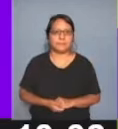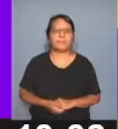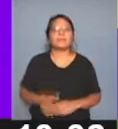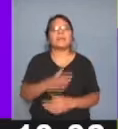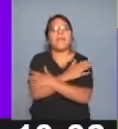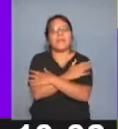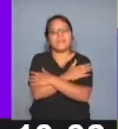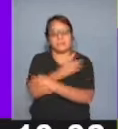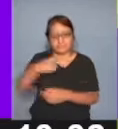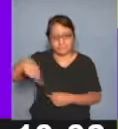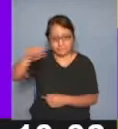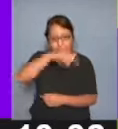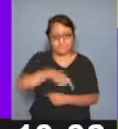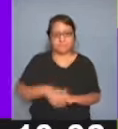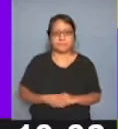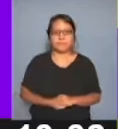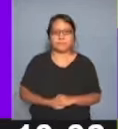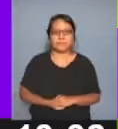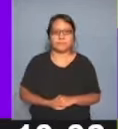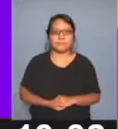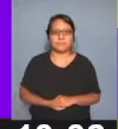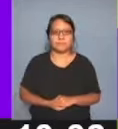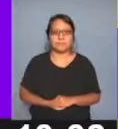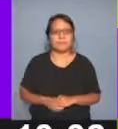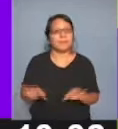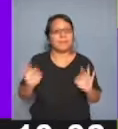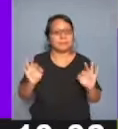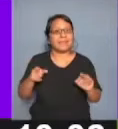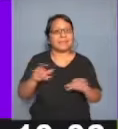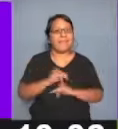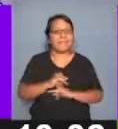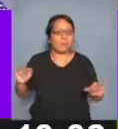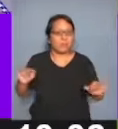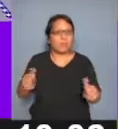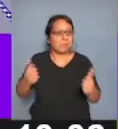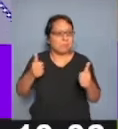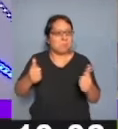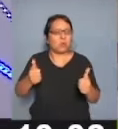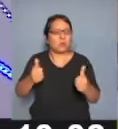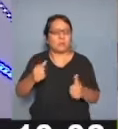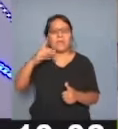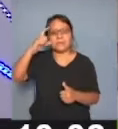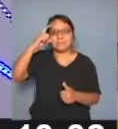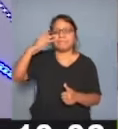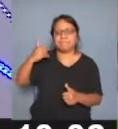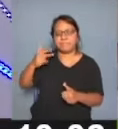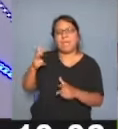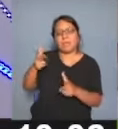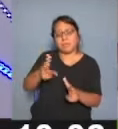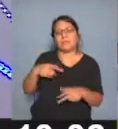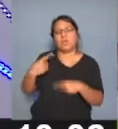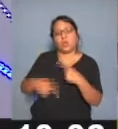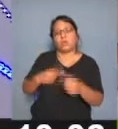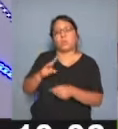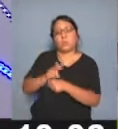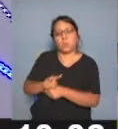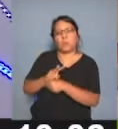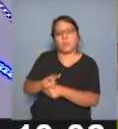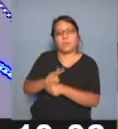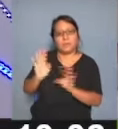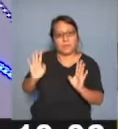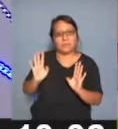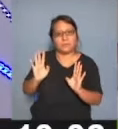Un abrazo grande. Ahí estaba la buena noticia, ¿no, Nico? Hay que resaltar, hay que seguir cuidándose. Hasta el